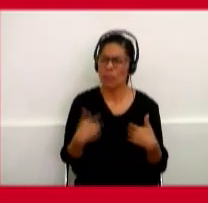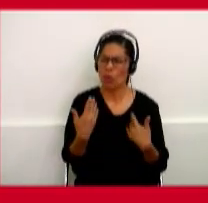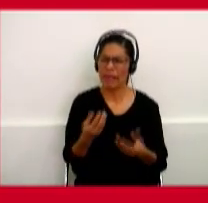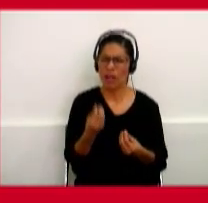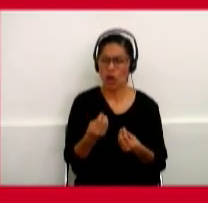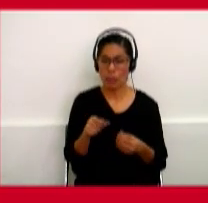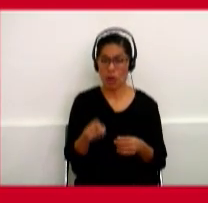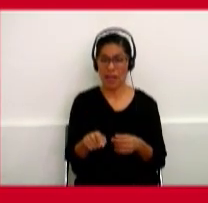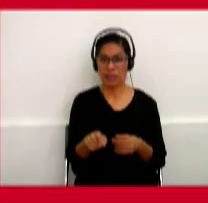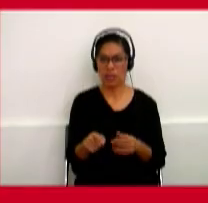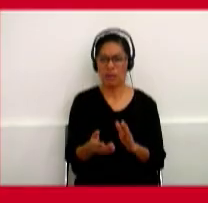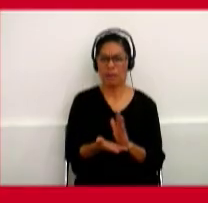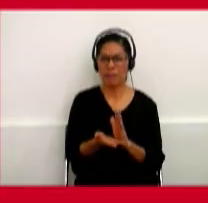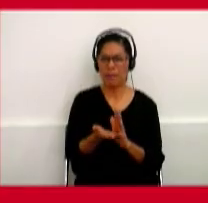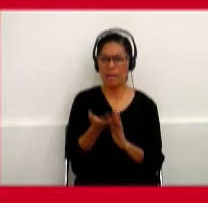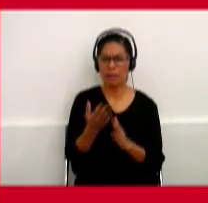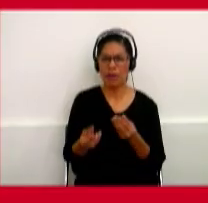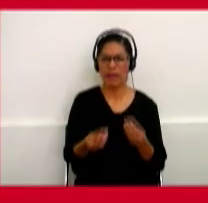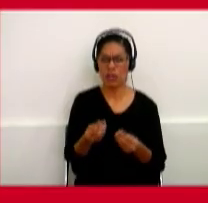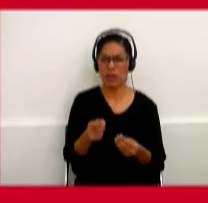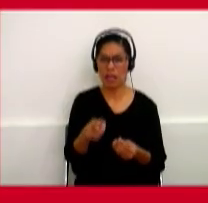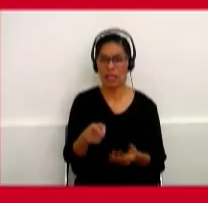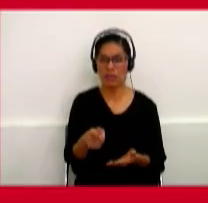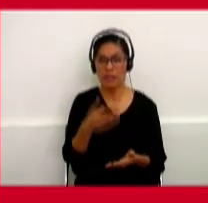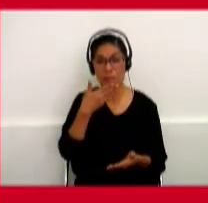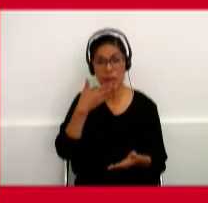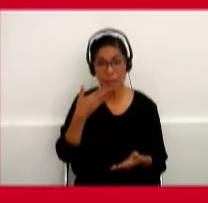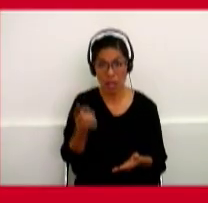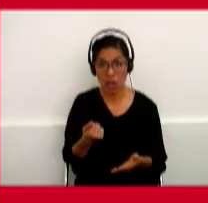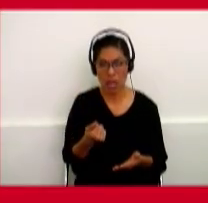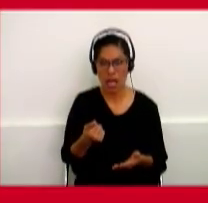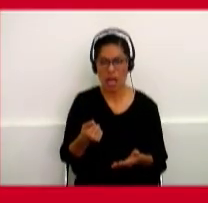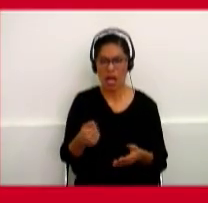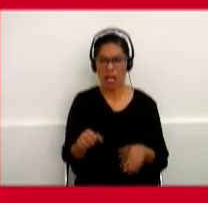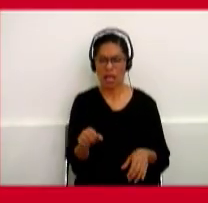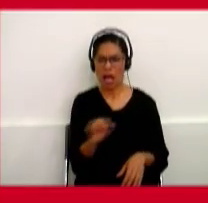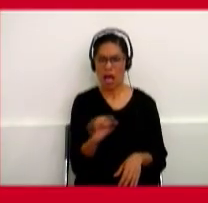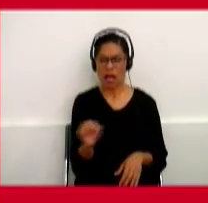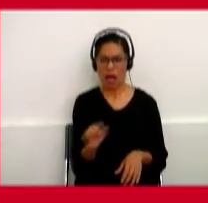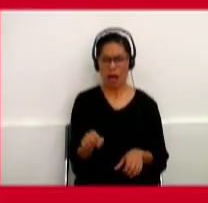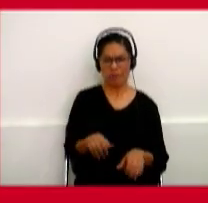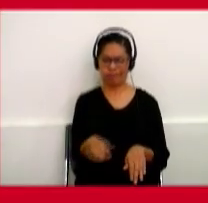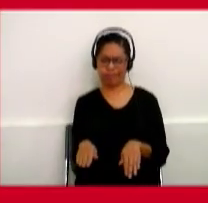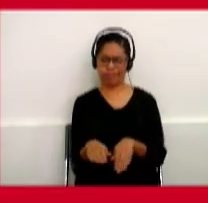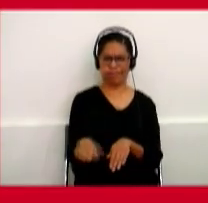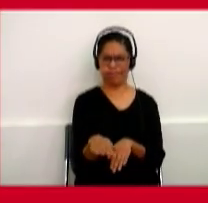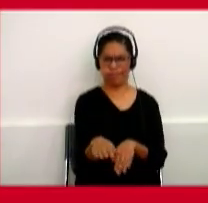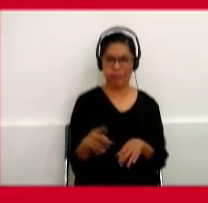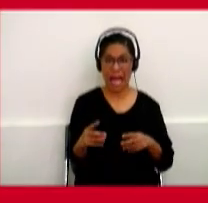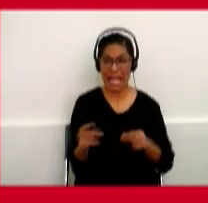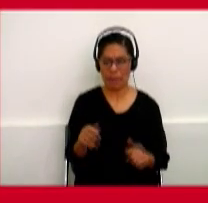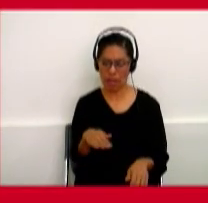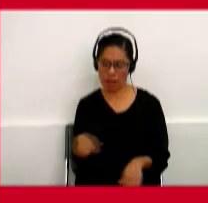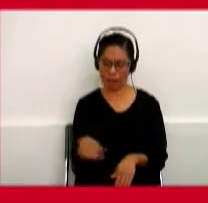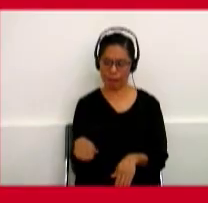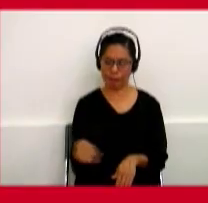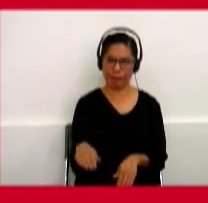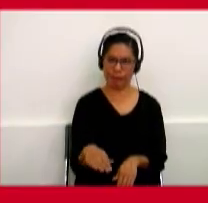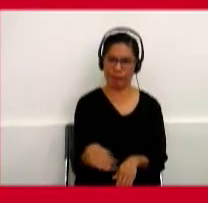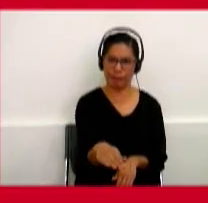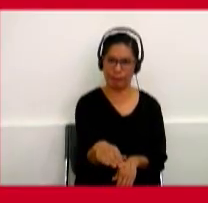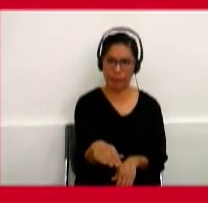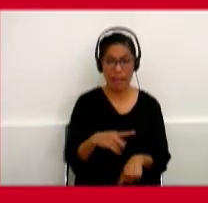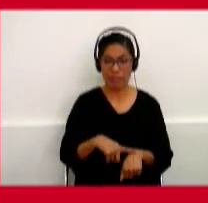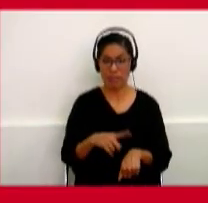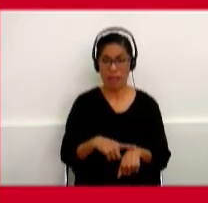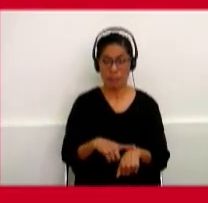relaciona mucho cuando mejoran la velocidad de los camiones. Si viajan más rápido por una ruta, tienen tiempos de ciclo más pequeños,